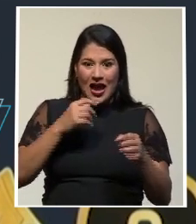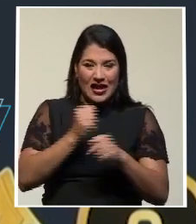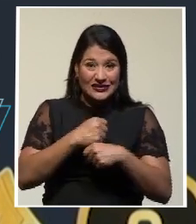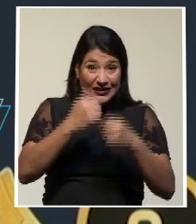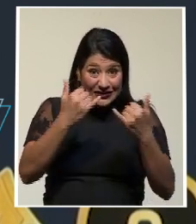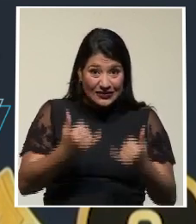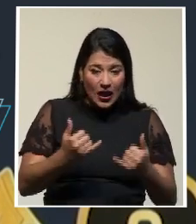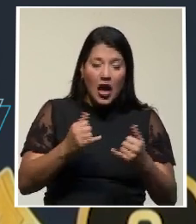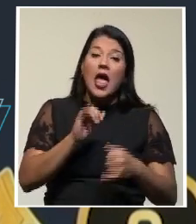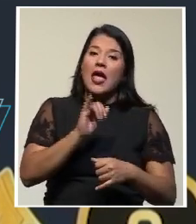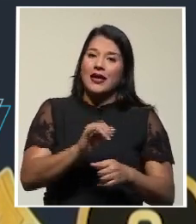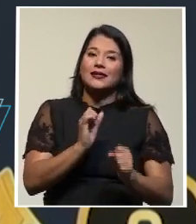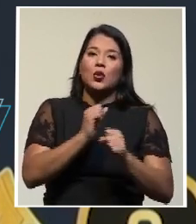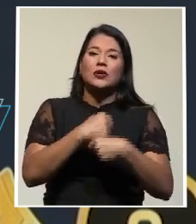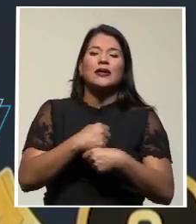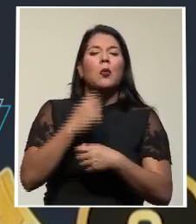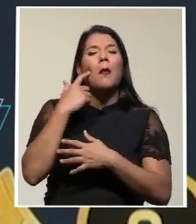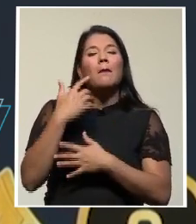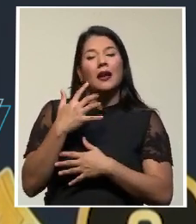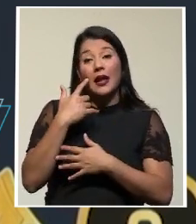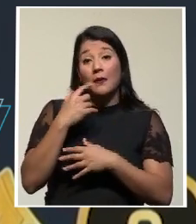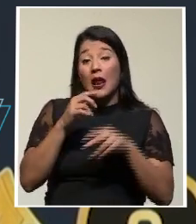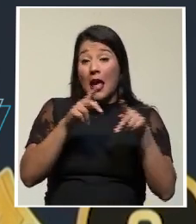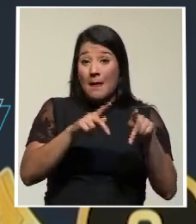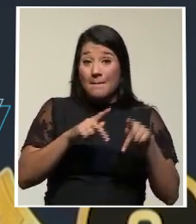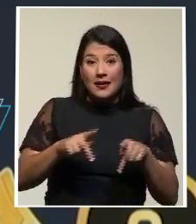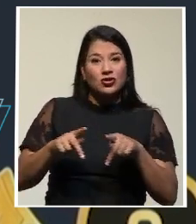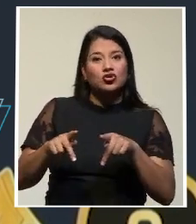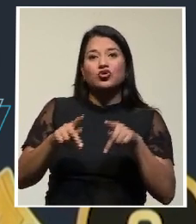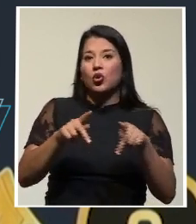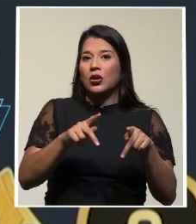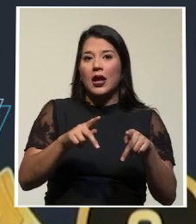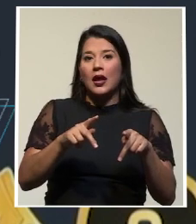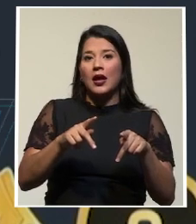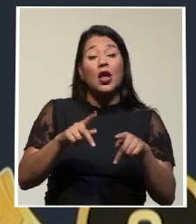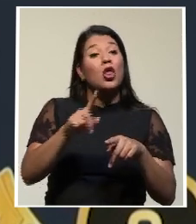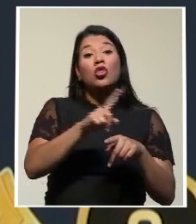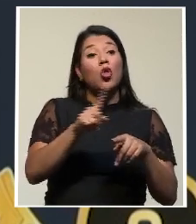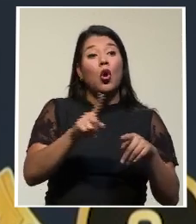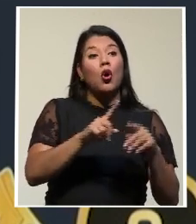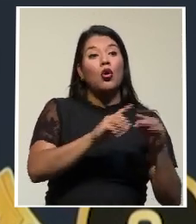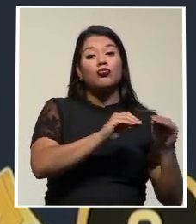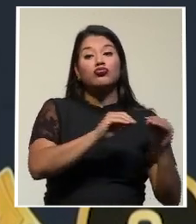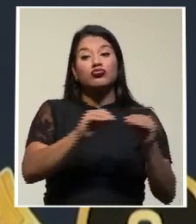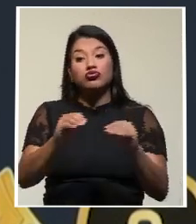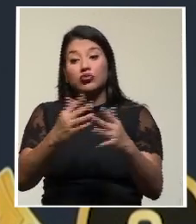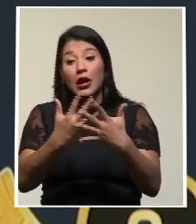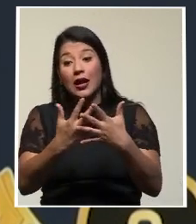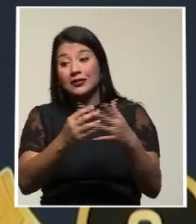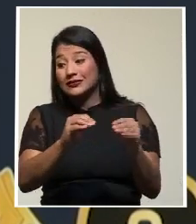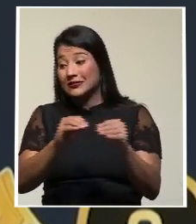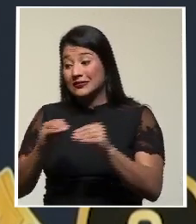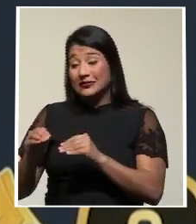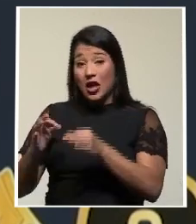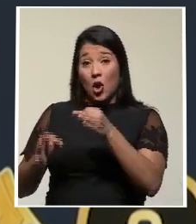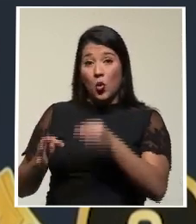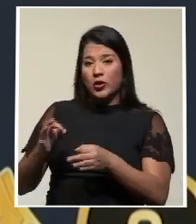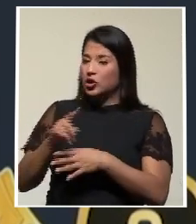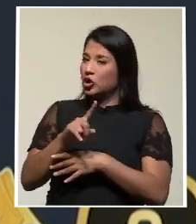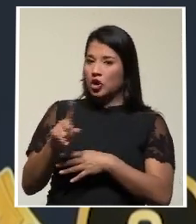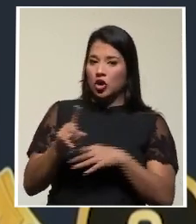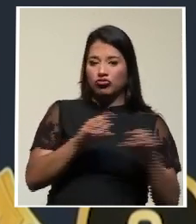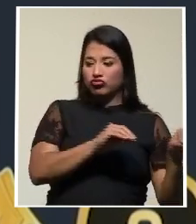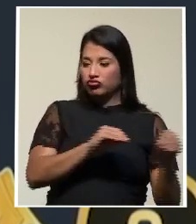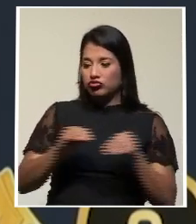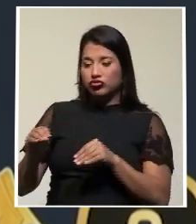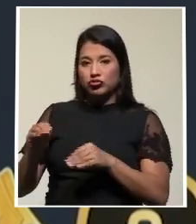tiene que venir del centro penal a nuestra sede no pase por celda, sino que vaya directamente de centro penal a la sala de juicio y de sala de